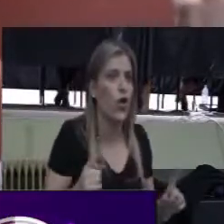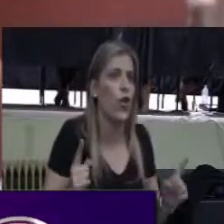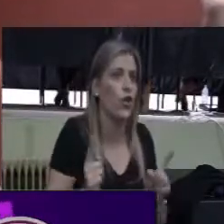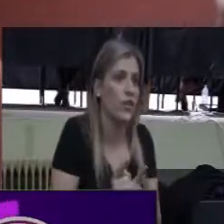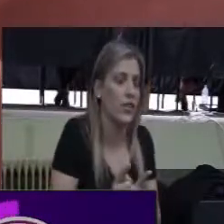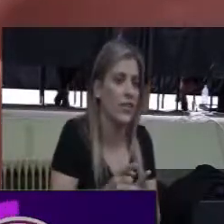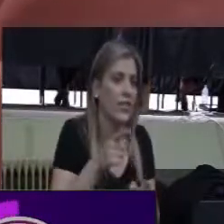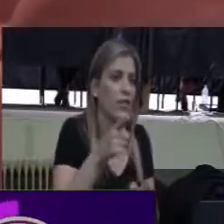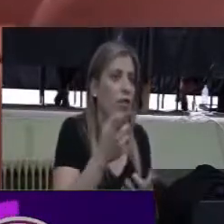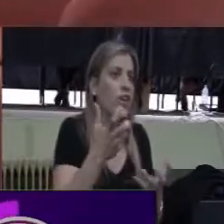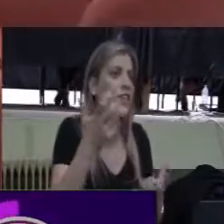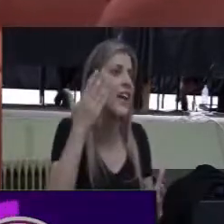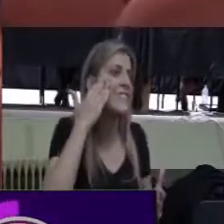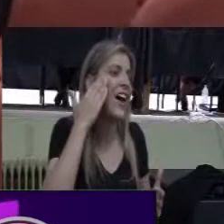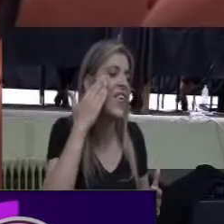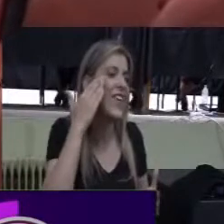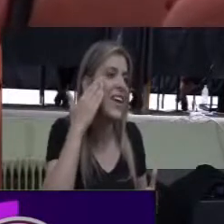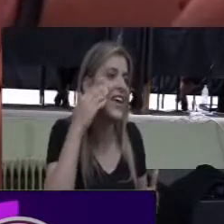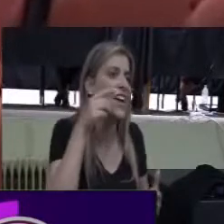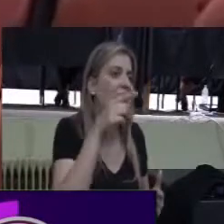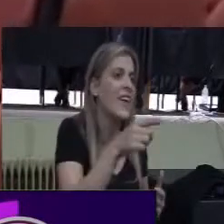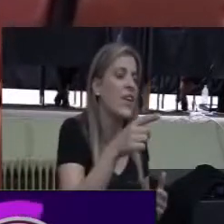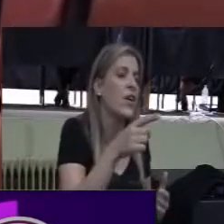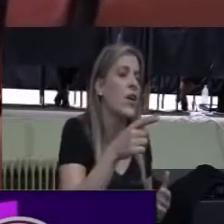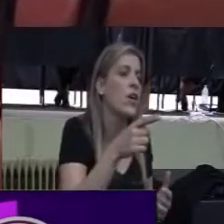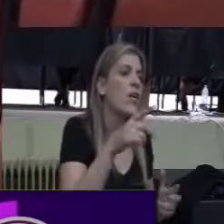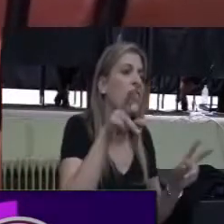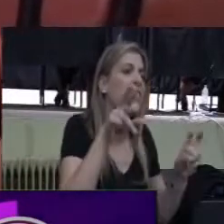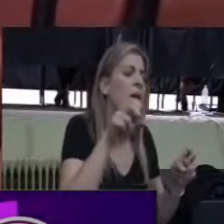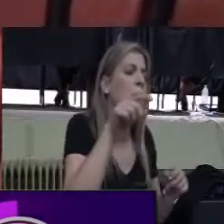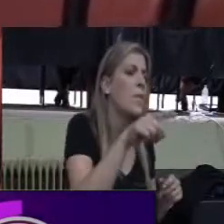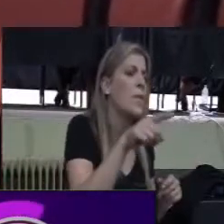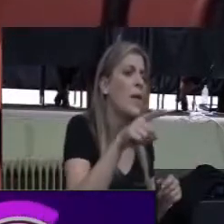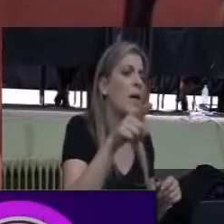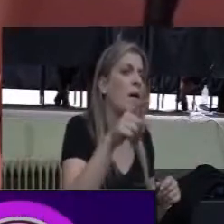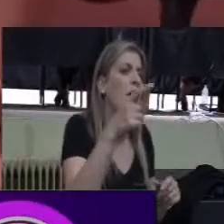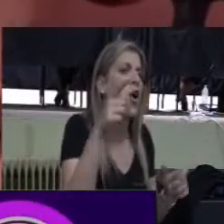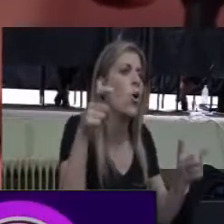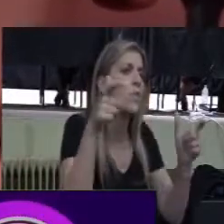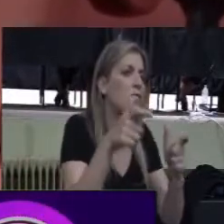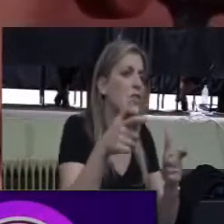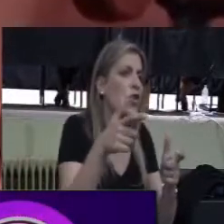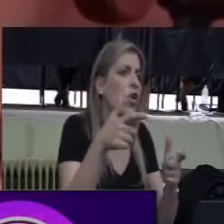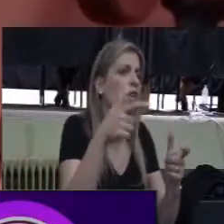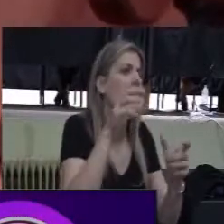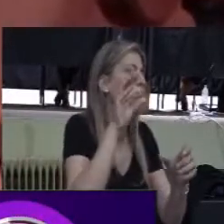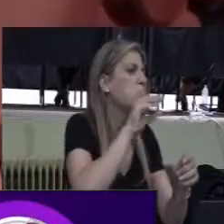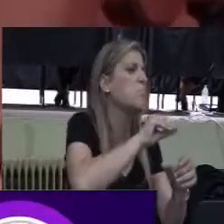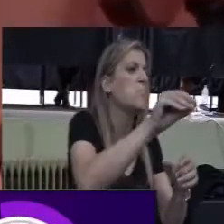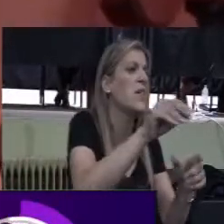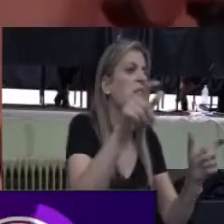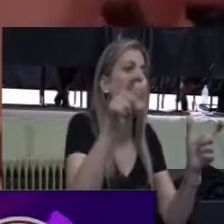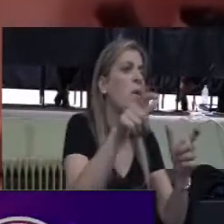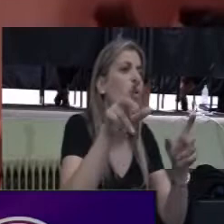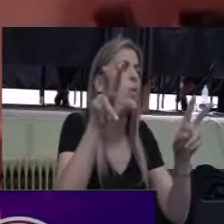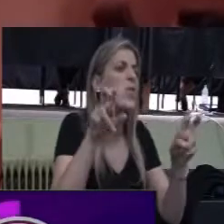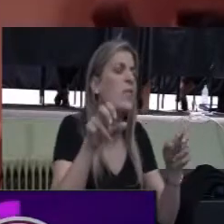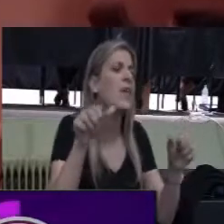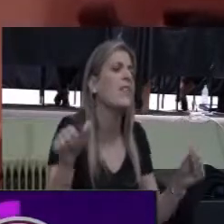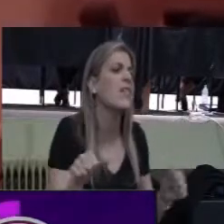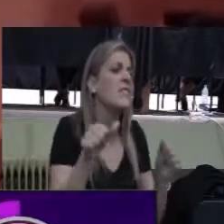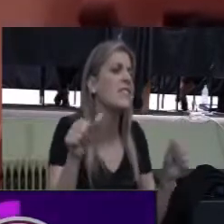hoy, tantos años después, en una bancada o en una junta departamental, así como en un palacio